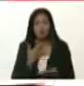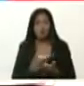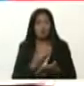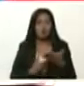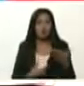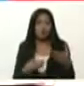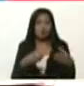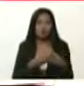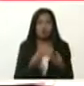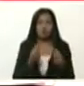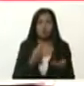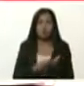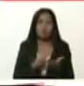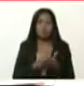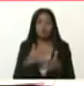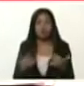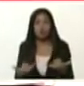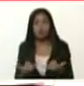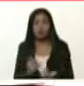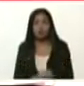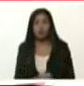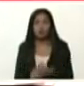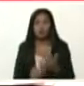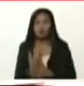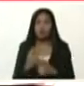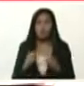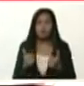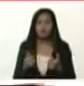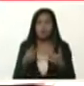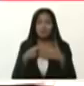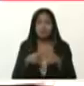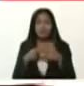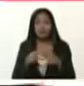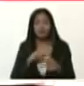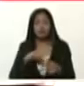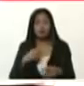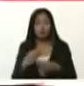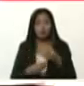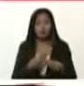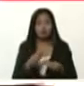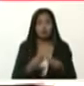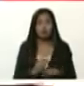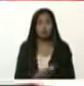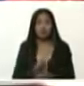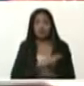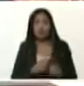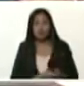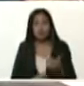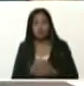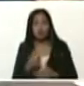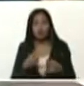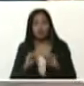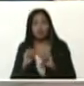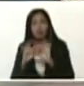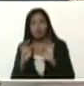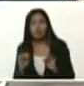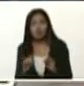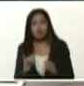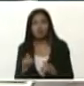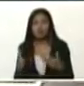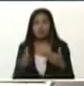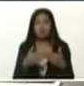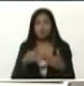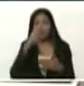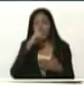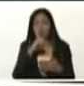un conjunto de inversiones que surgen del taller que hemos hecho. Hay que fortalecer ahora en este cierre de